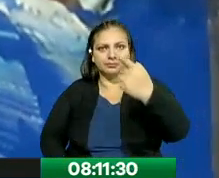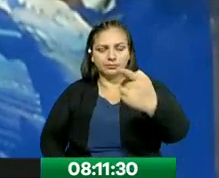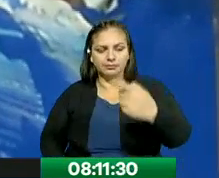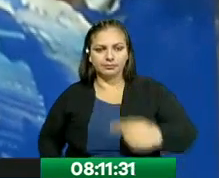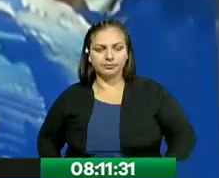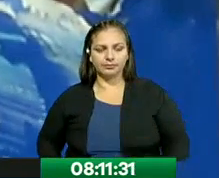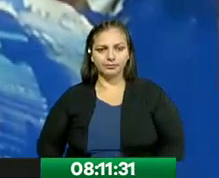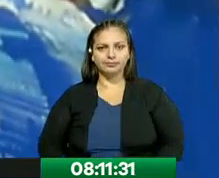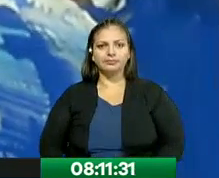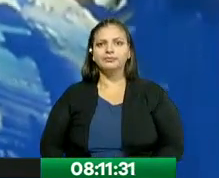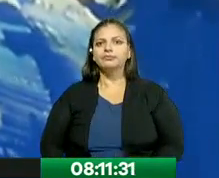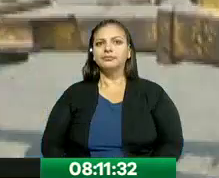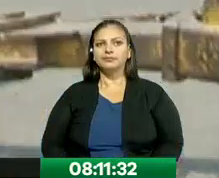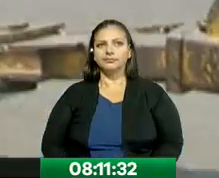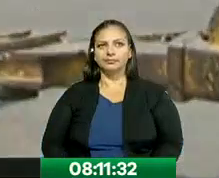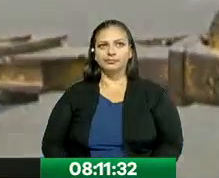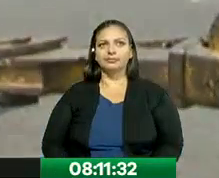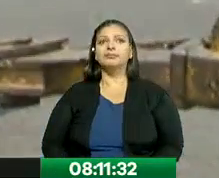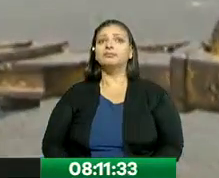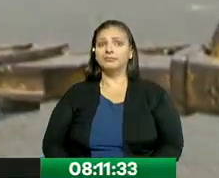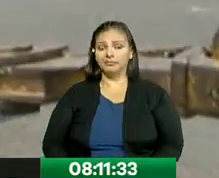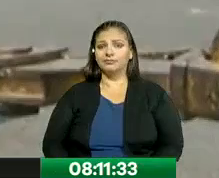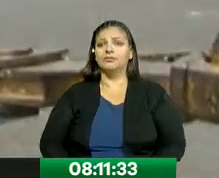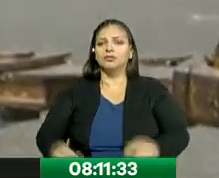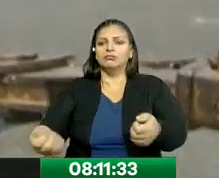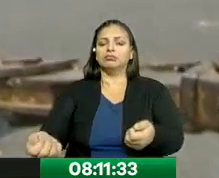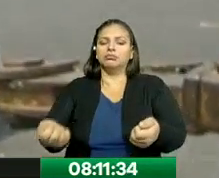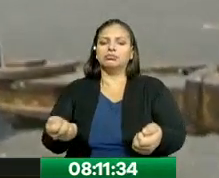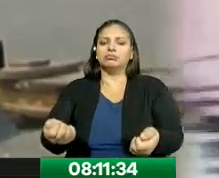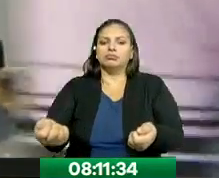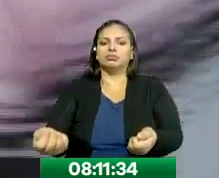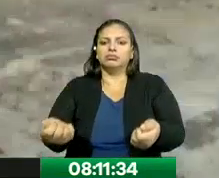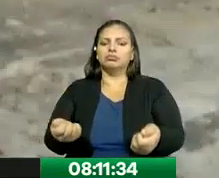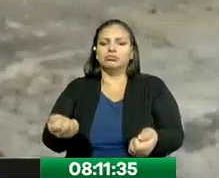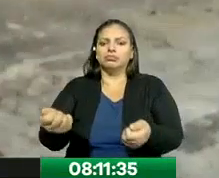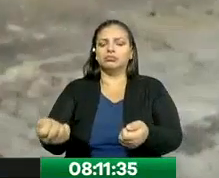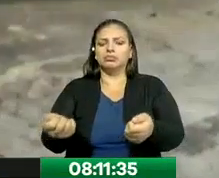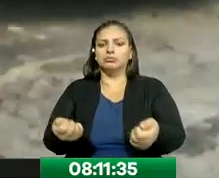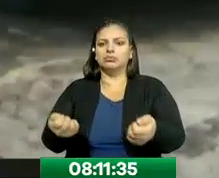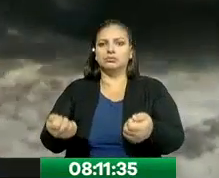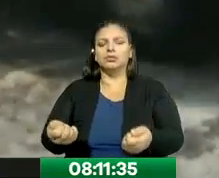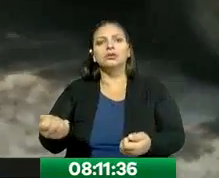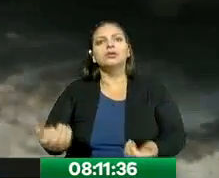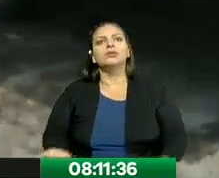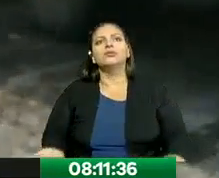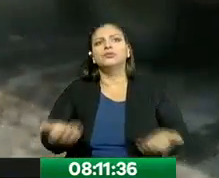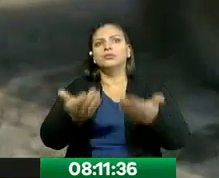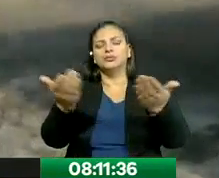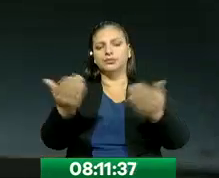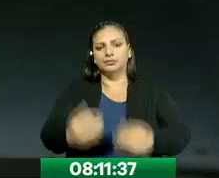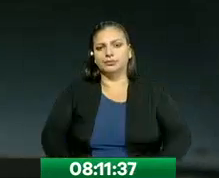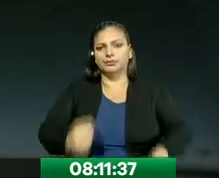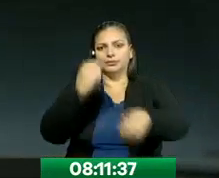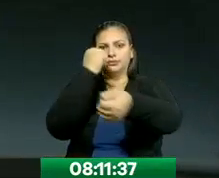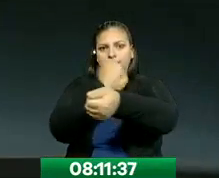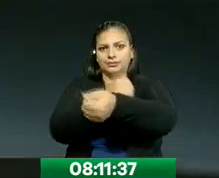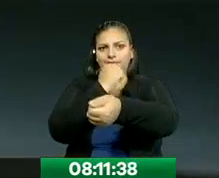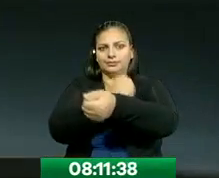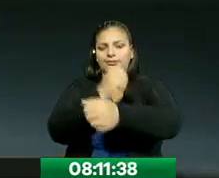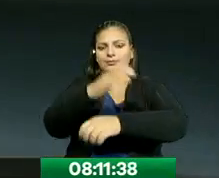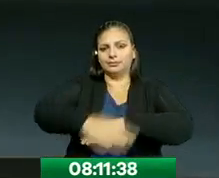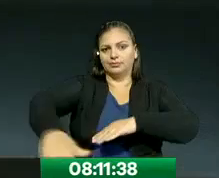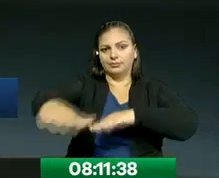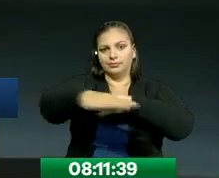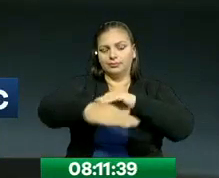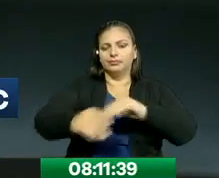él tenía un cargado con ocho carpetas pretendió salir desde una estación de combustible ubicada en el ingreso hacia pascuales según testigos